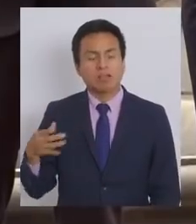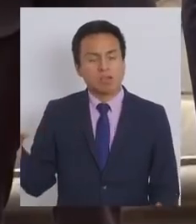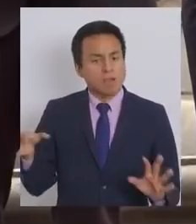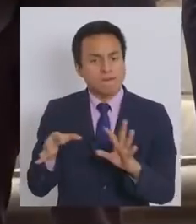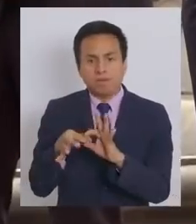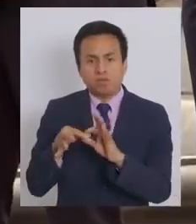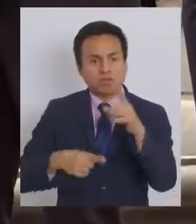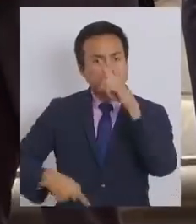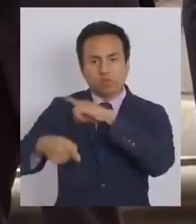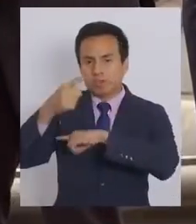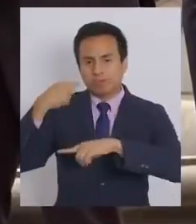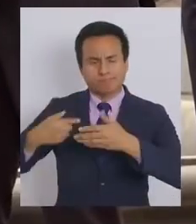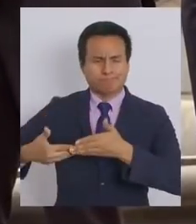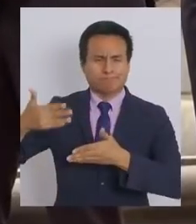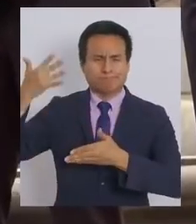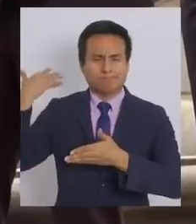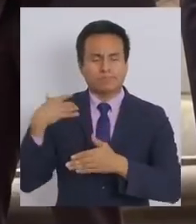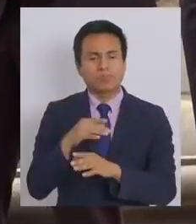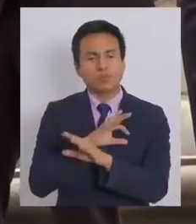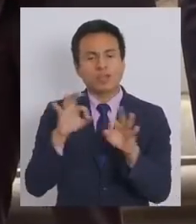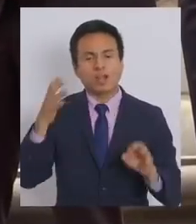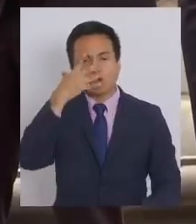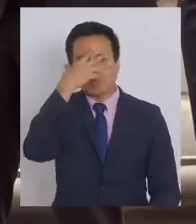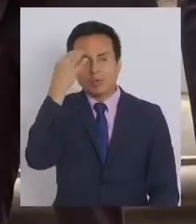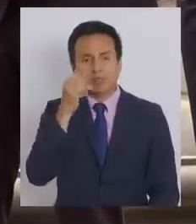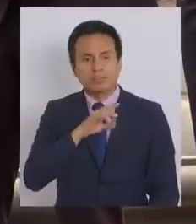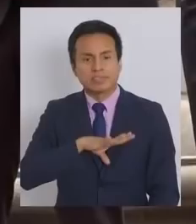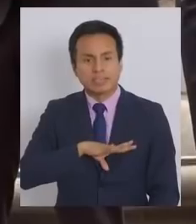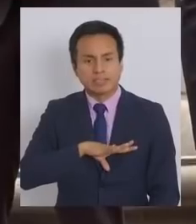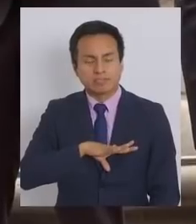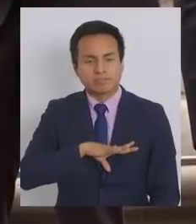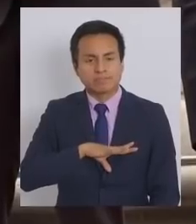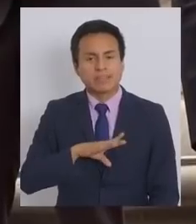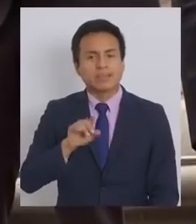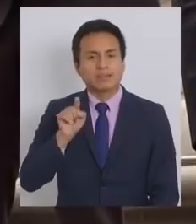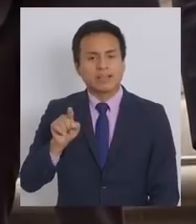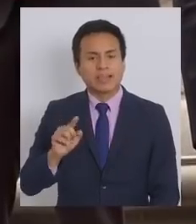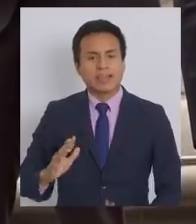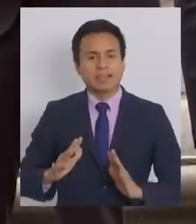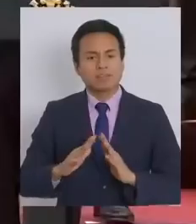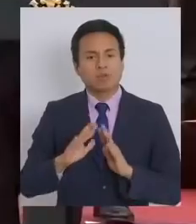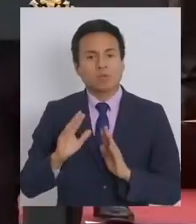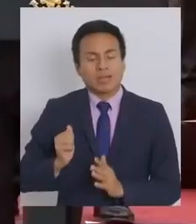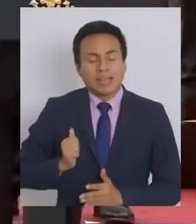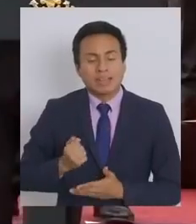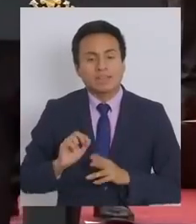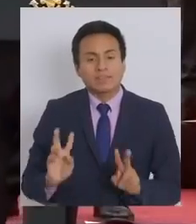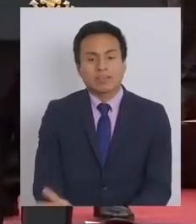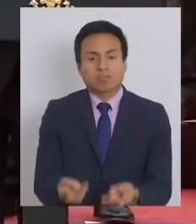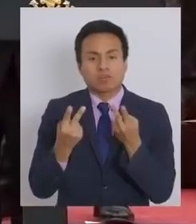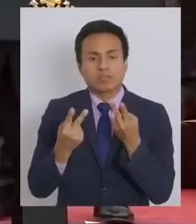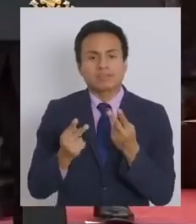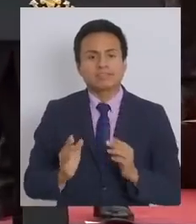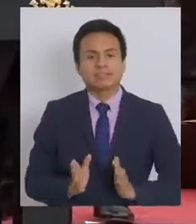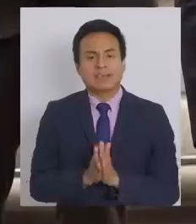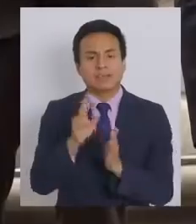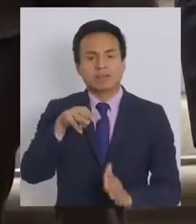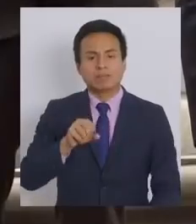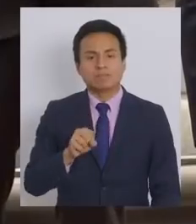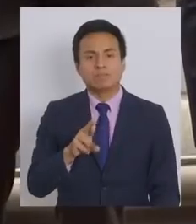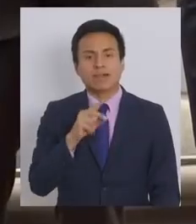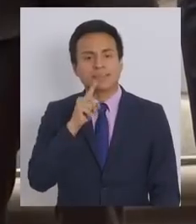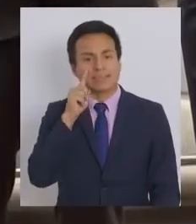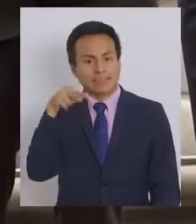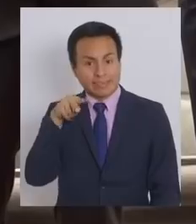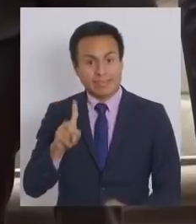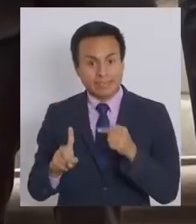vínculos históricos. Nunca olvidaremos los chilenos que fue el Ejército Libertador encabezado por el general San Martín el